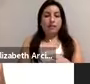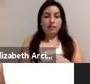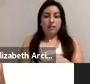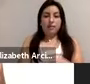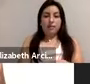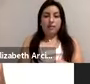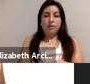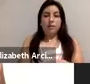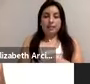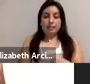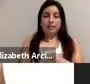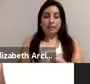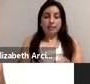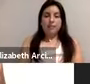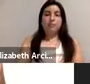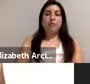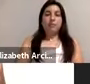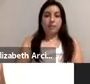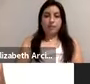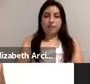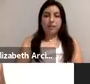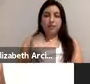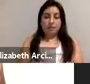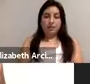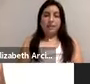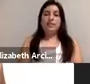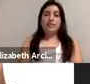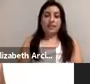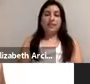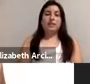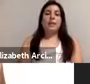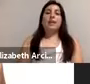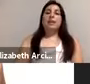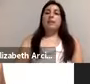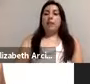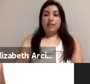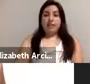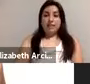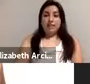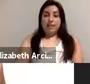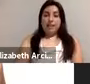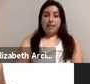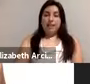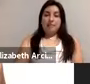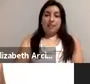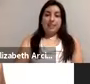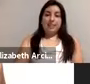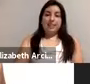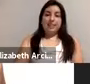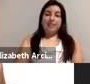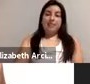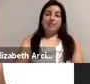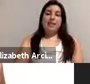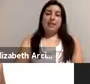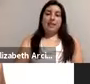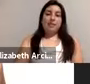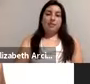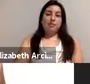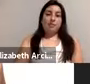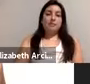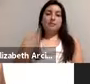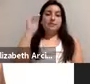idioma o es analfabeta, podemos ocupar obviamente los iletrados. Pero estas pequeñas laminitas que están aquí me